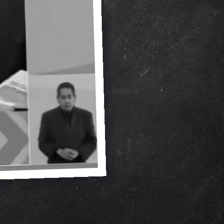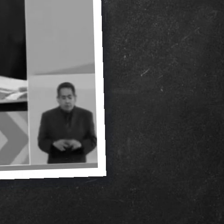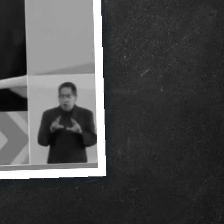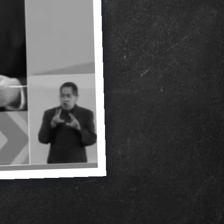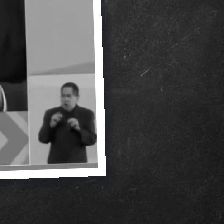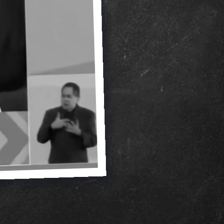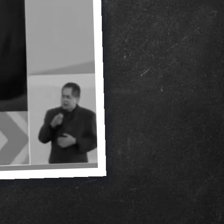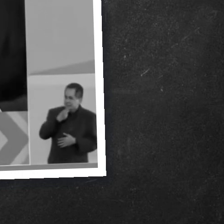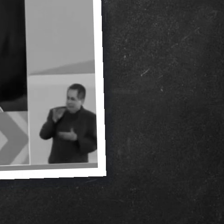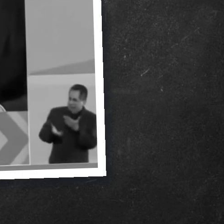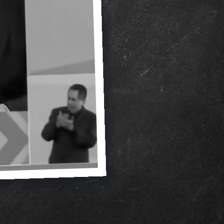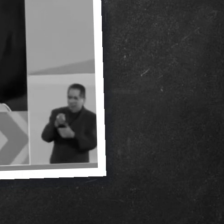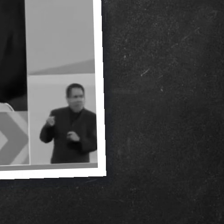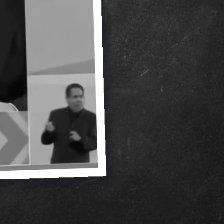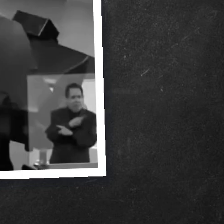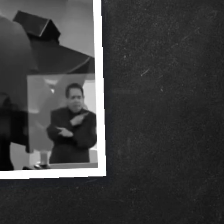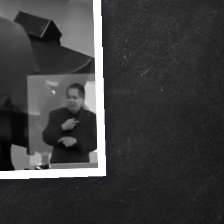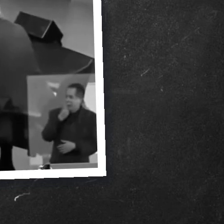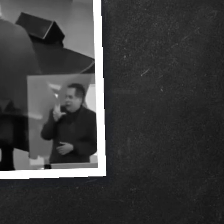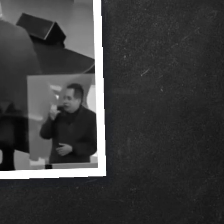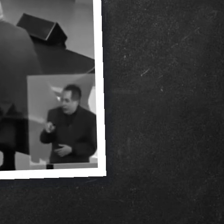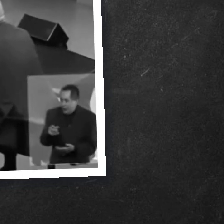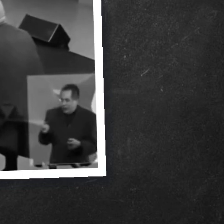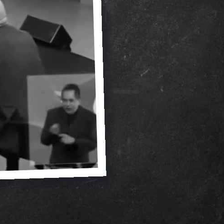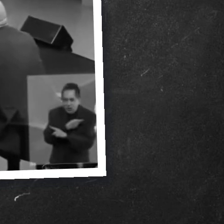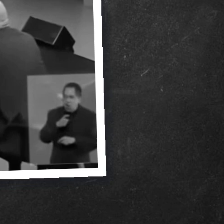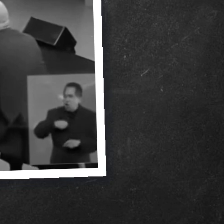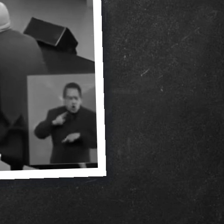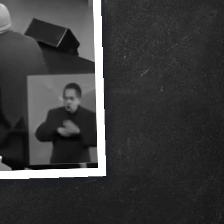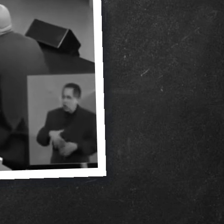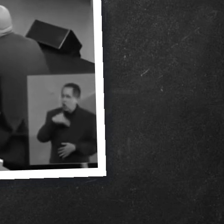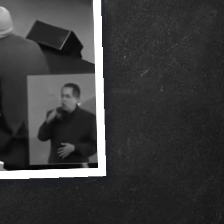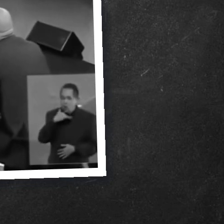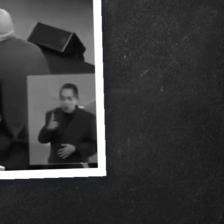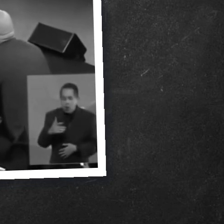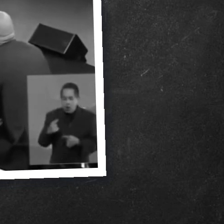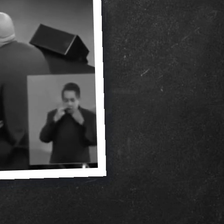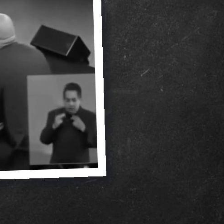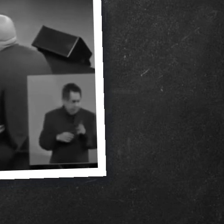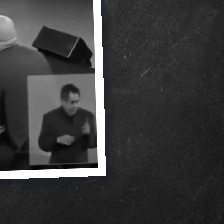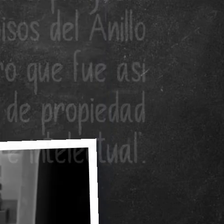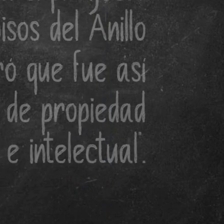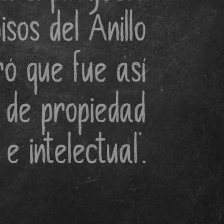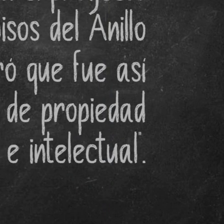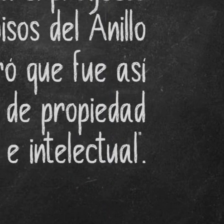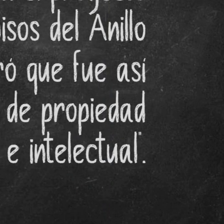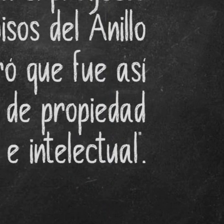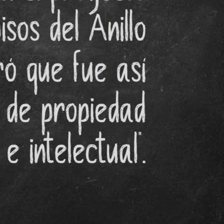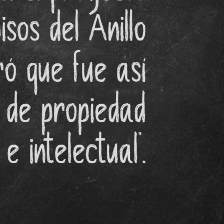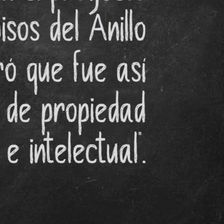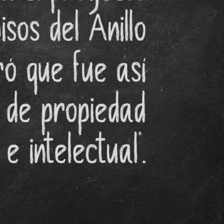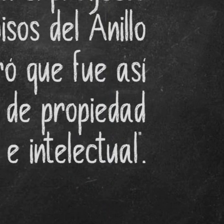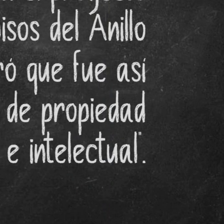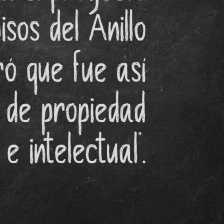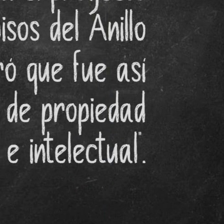No tiene sentido lo que planteas, te digo que no, yo no soy corrupto, a mí me pueden ¿dices llamar... ¿Dices que no es cierto? No. Cosa que mismo